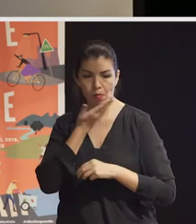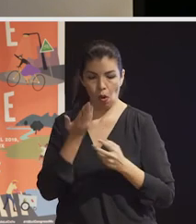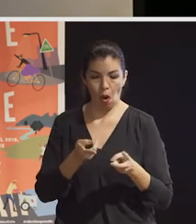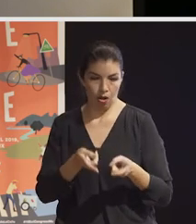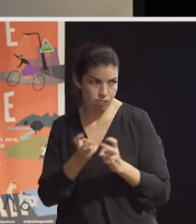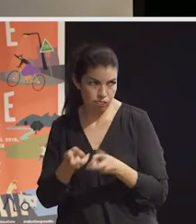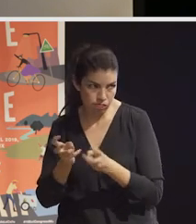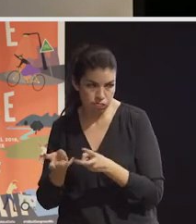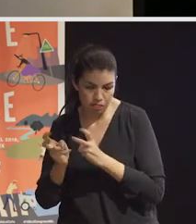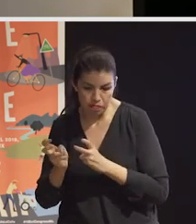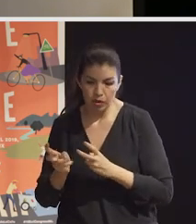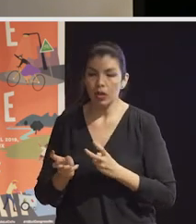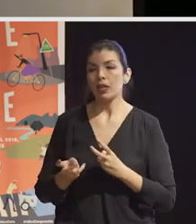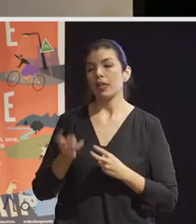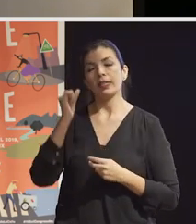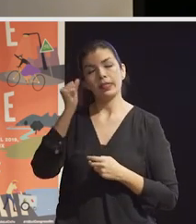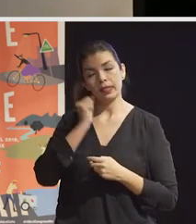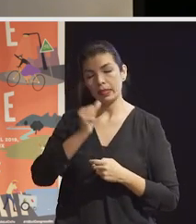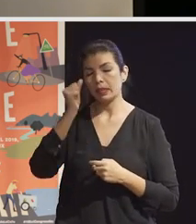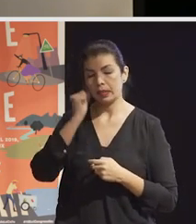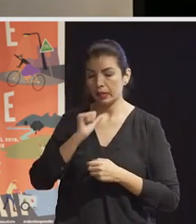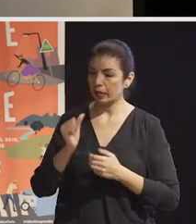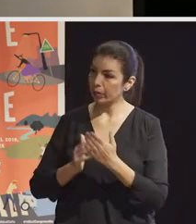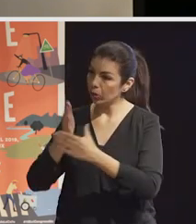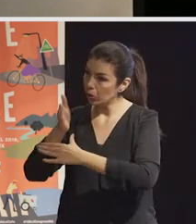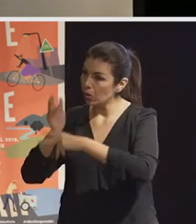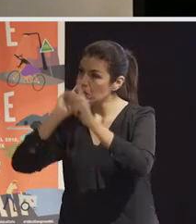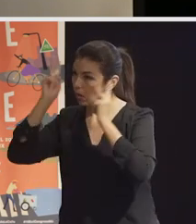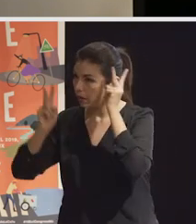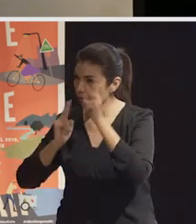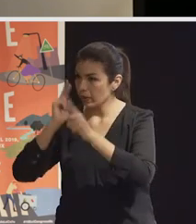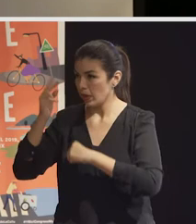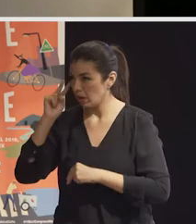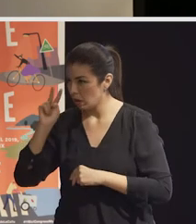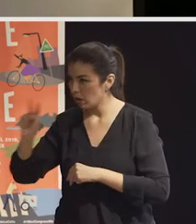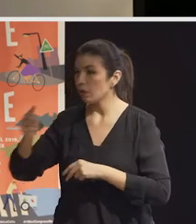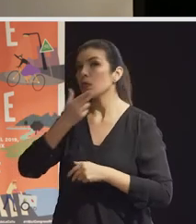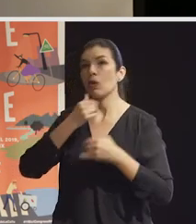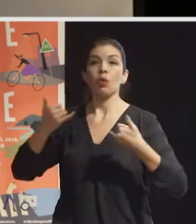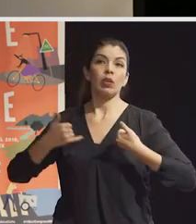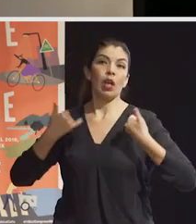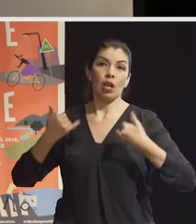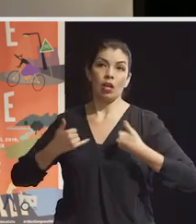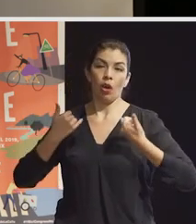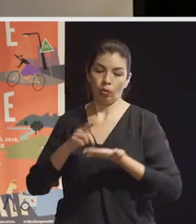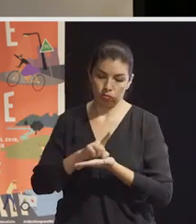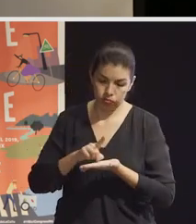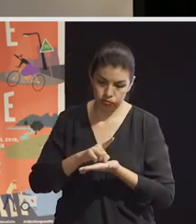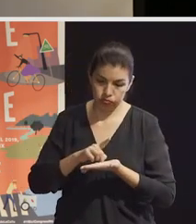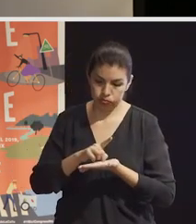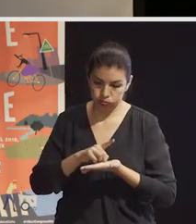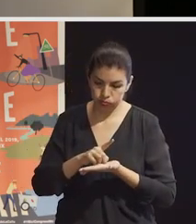hay muchachos tristemente que están con los solventes y todos los días a las 10 de la mañana ya están